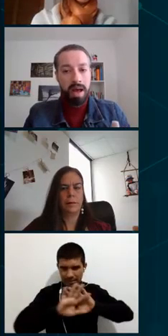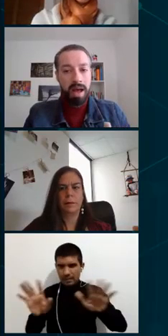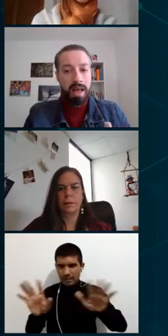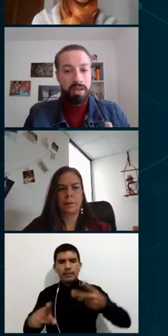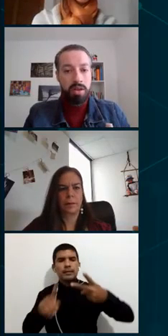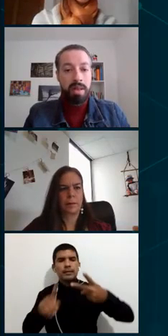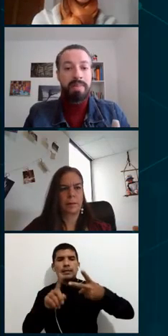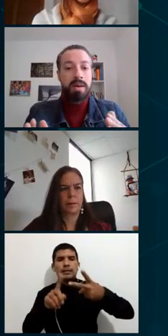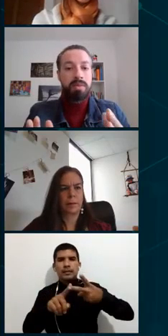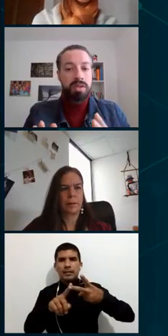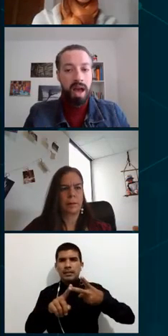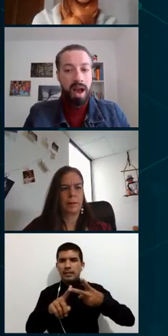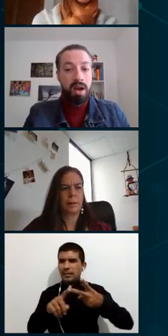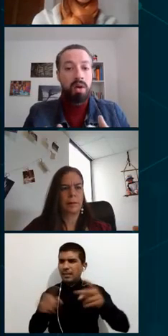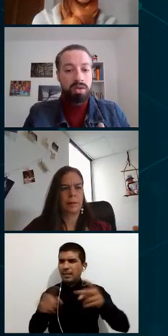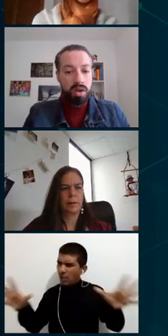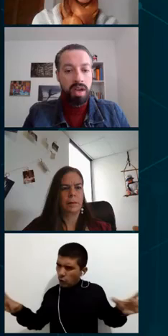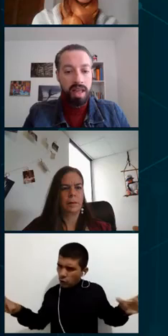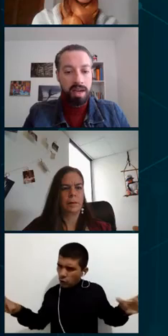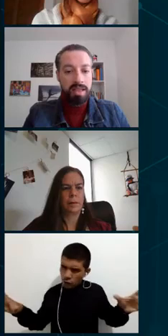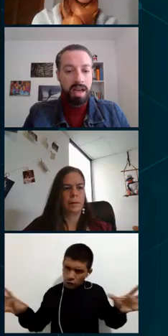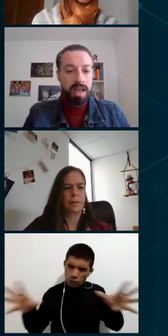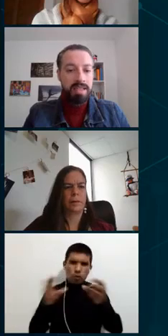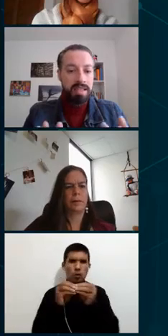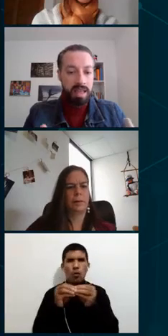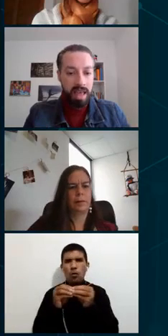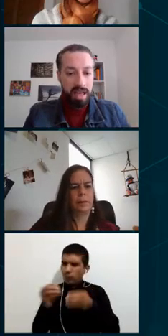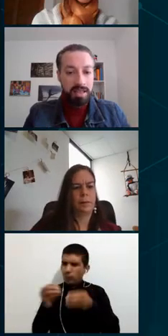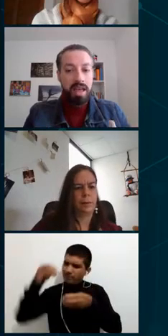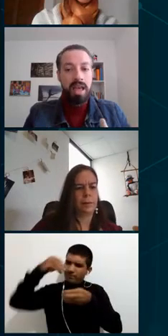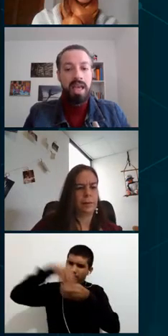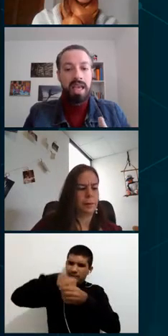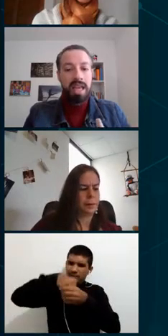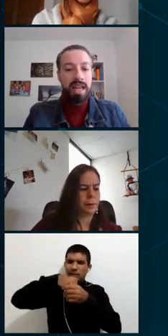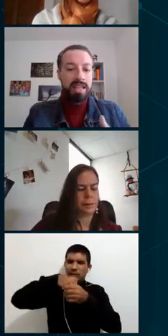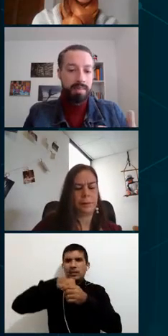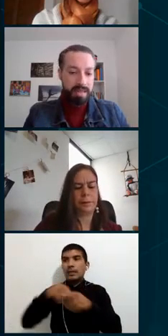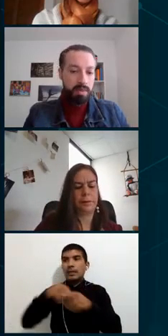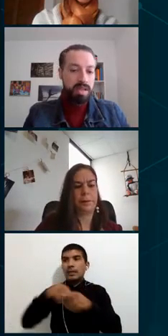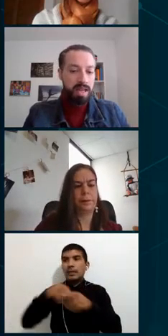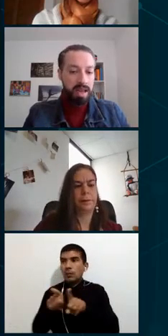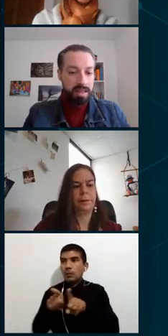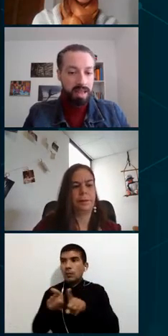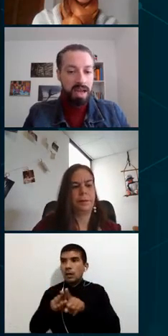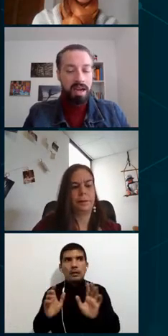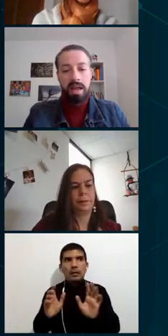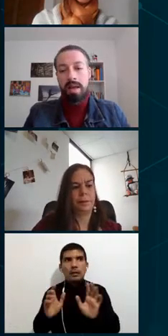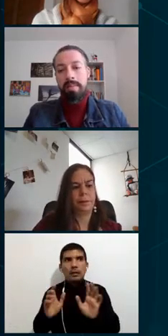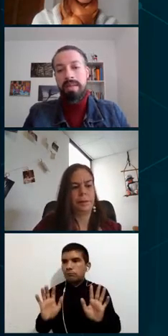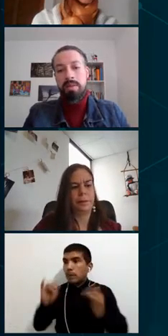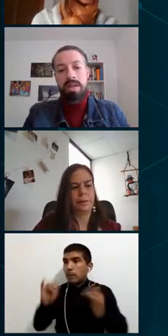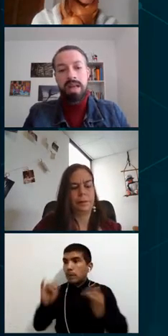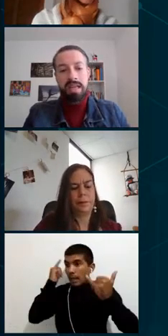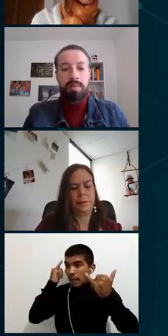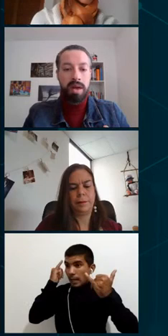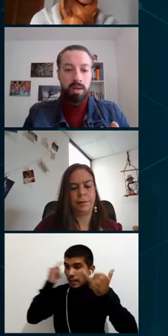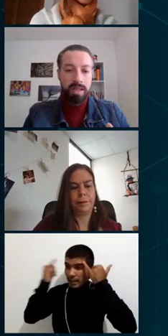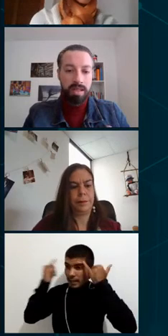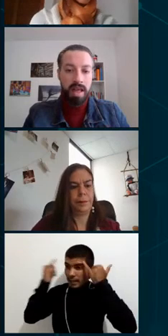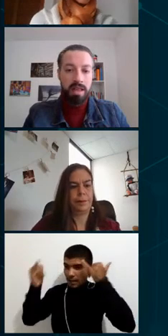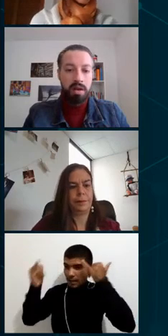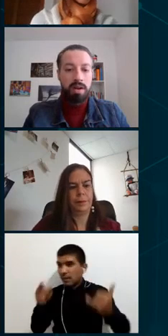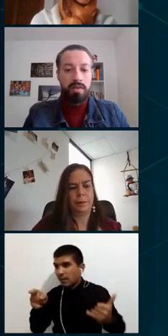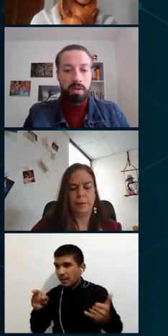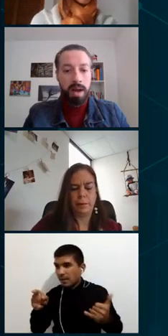proceso donde empezamos a consolidar ya esas ideas y las empezamos a decantar, empezamos a decir,